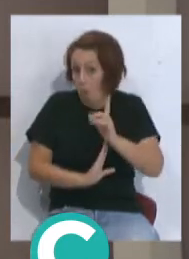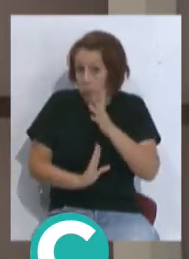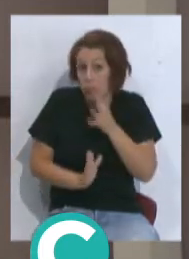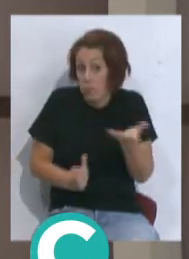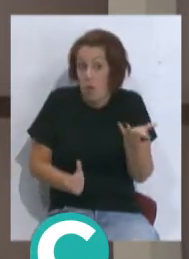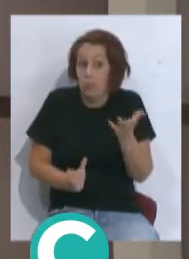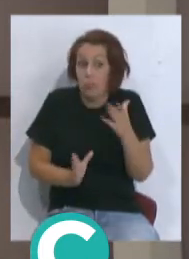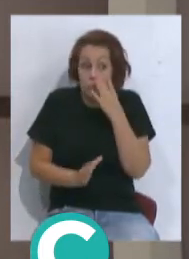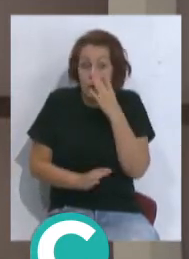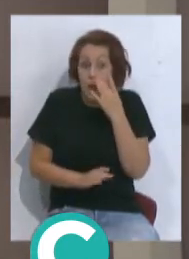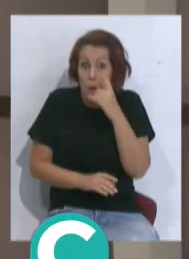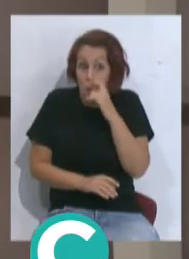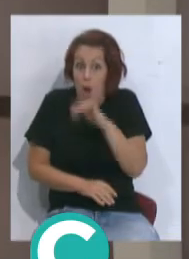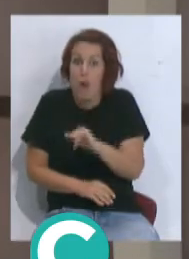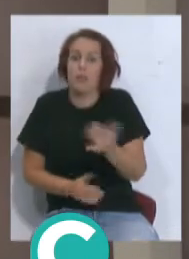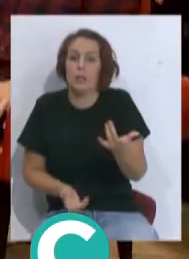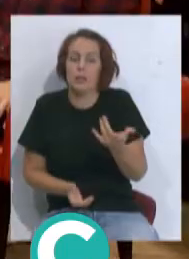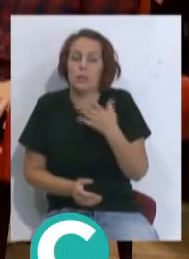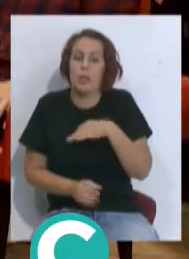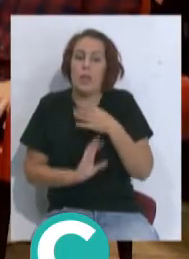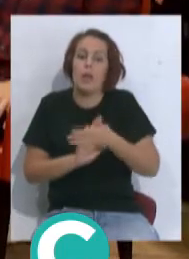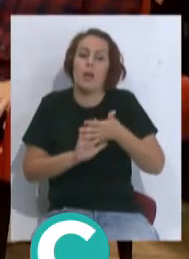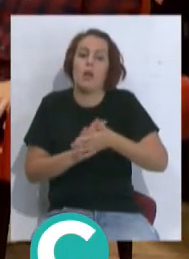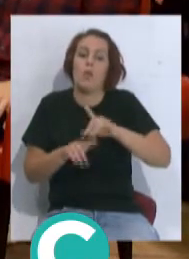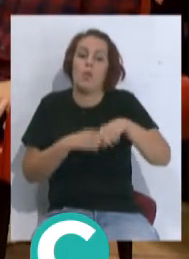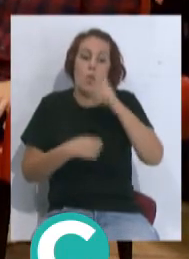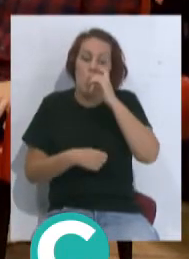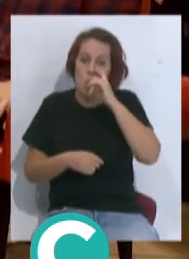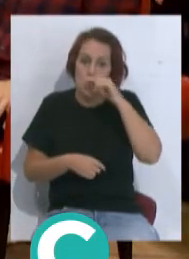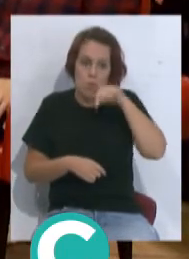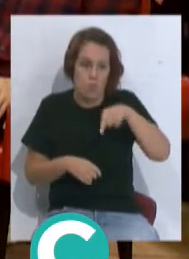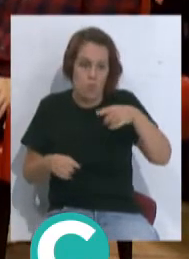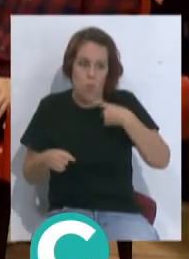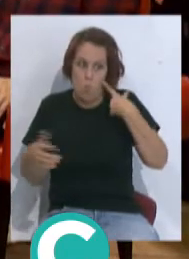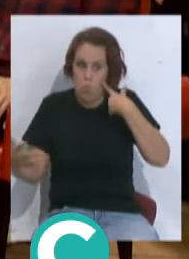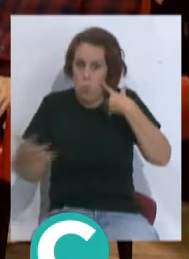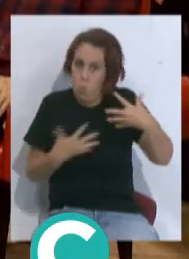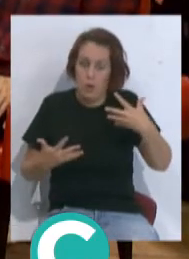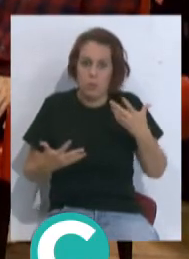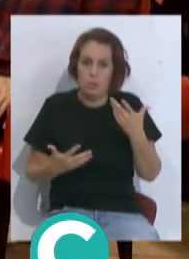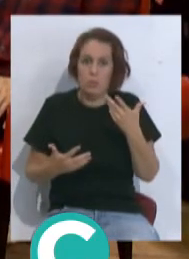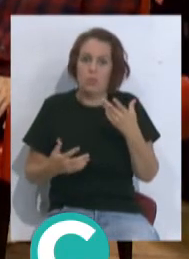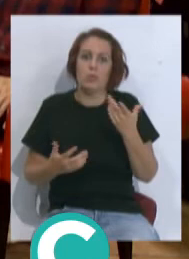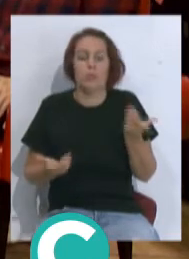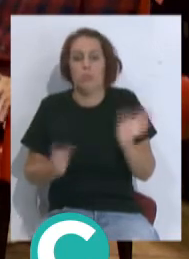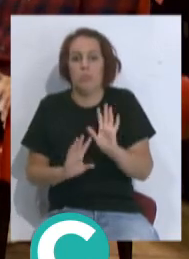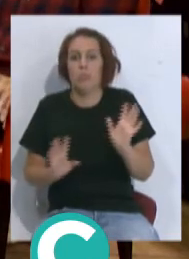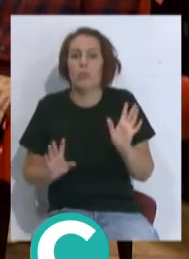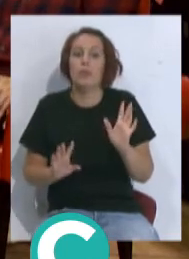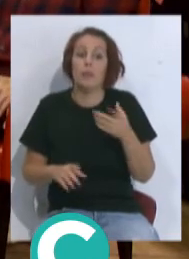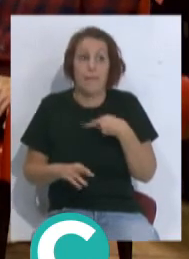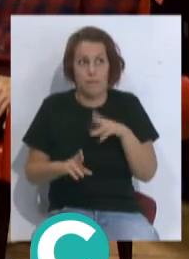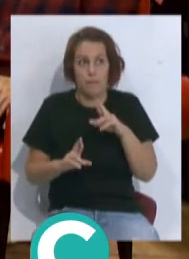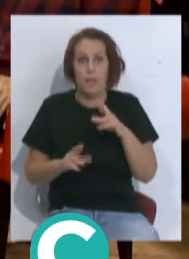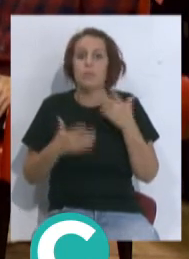realmente va a haber carnaval en junio, a lo mejor estamos hablando, y resulta que en junio pega esto un pelotazo que no es que se vaya a quedar, ni mucho menos, vamos, eso